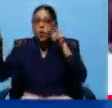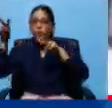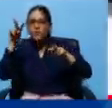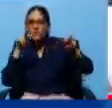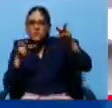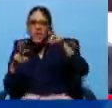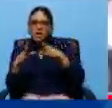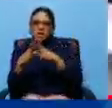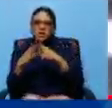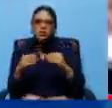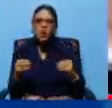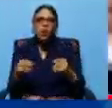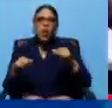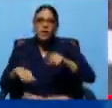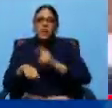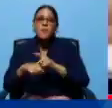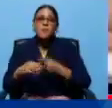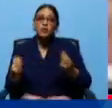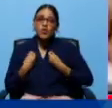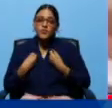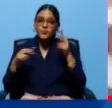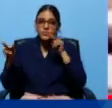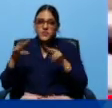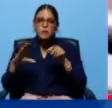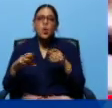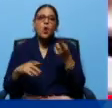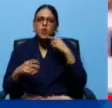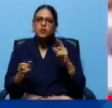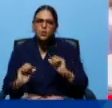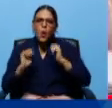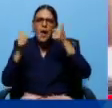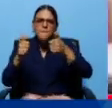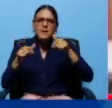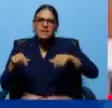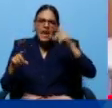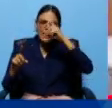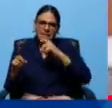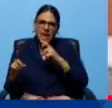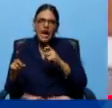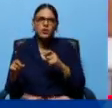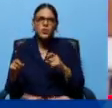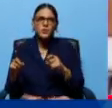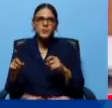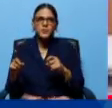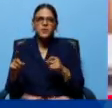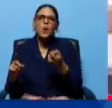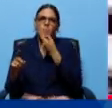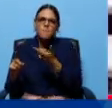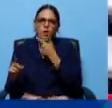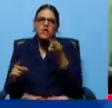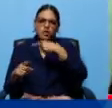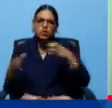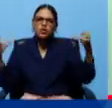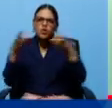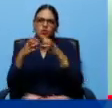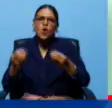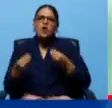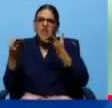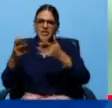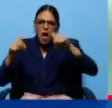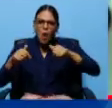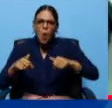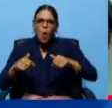y televisión. Estamos en transmisión para comenzar este bonito encuentro que nos hemos dado